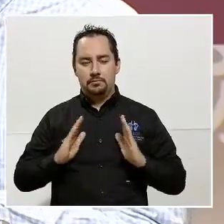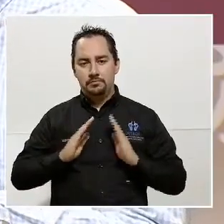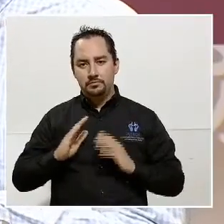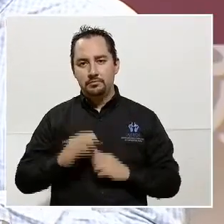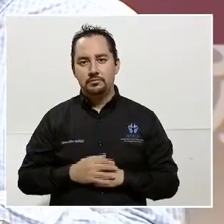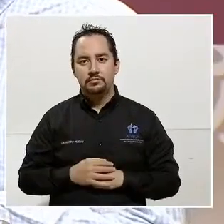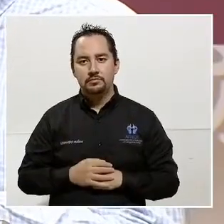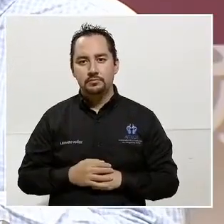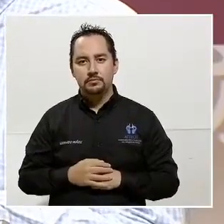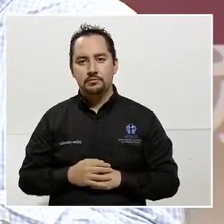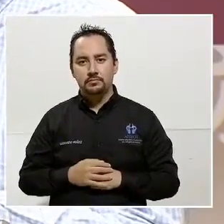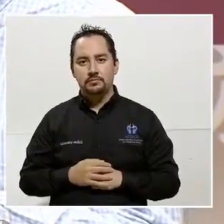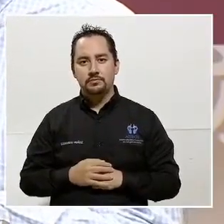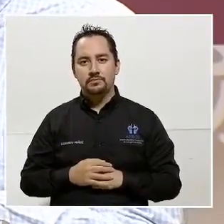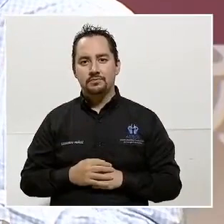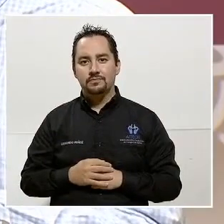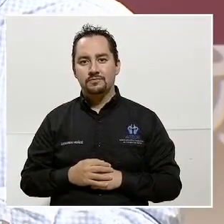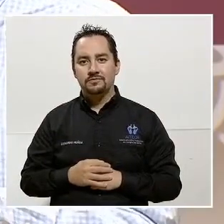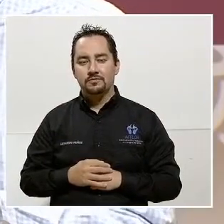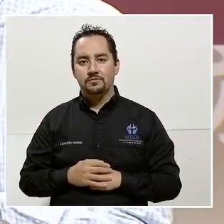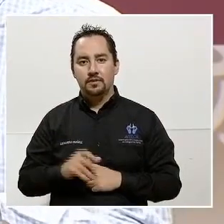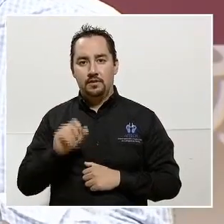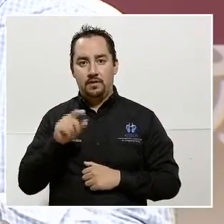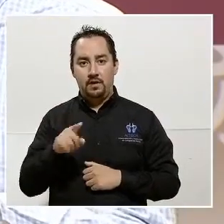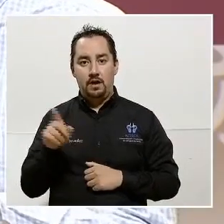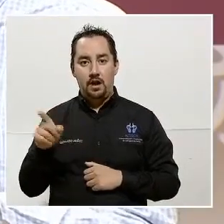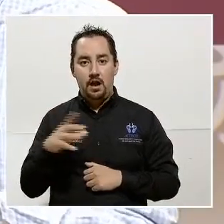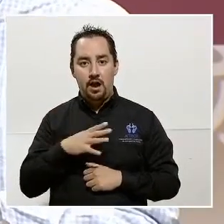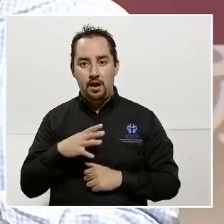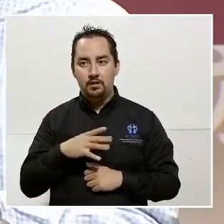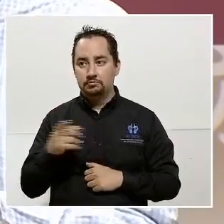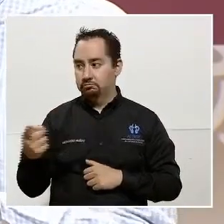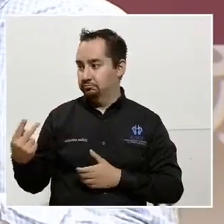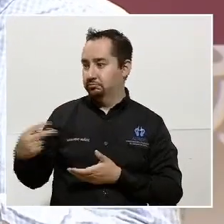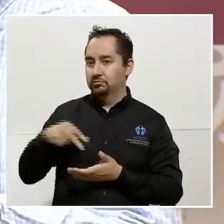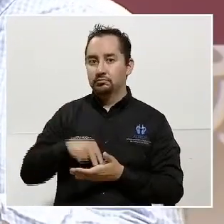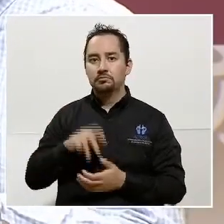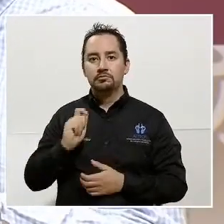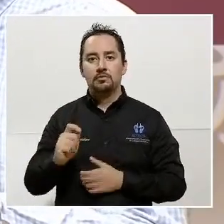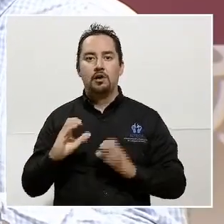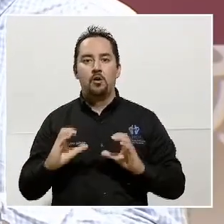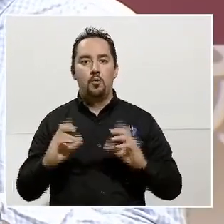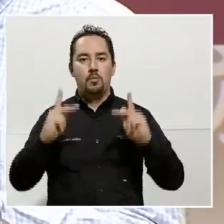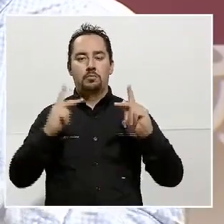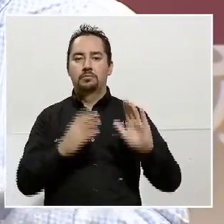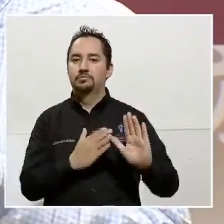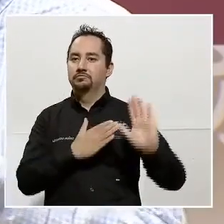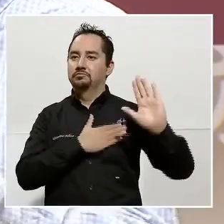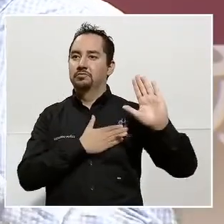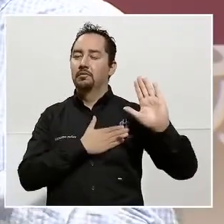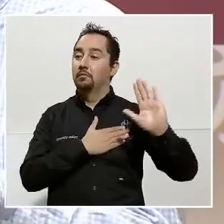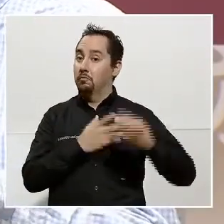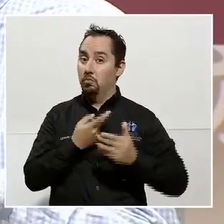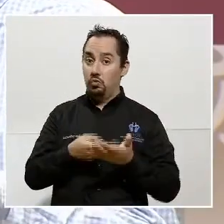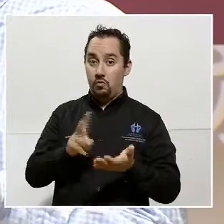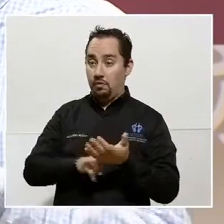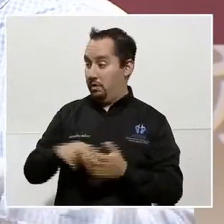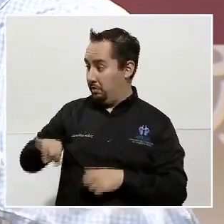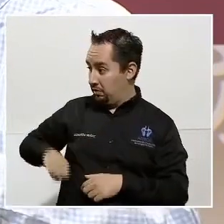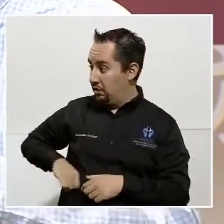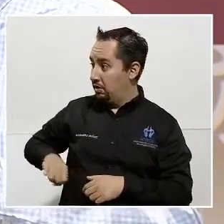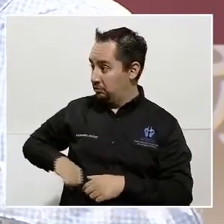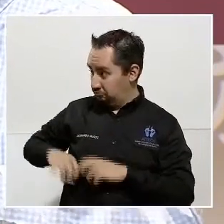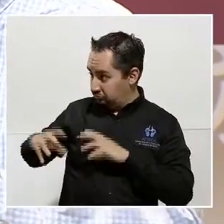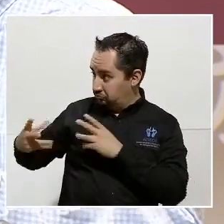La presencia significa compromiso y realmente interés de colaborar